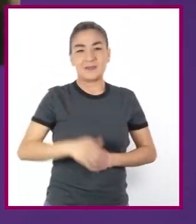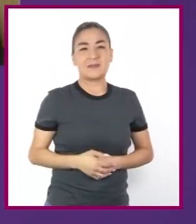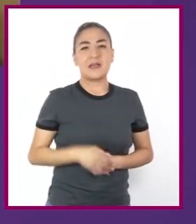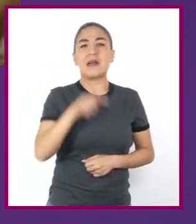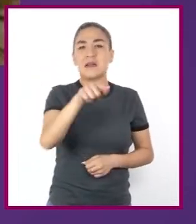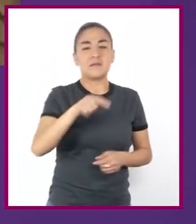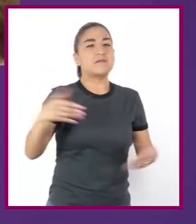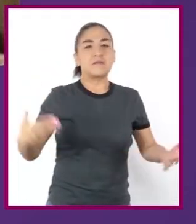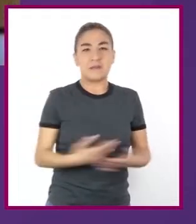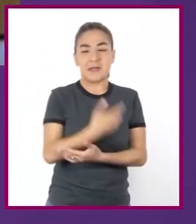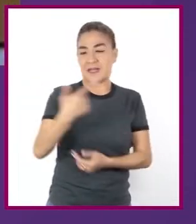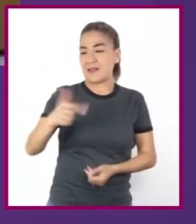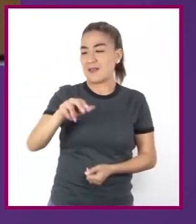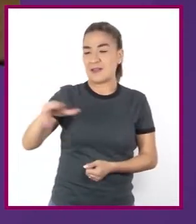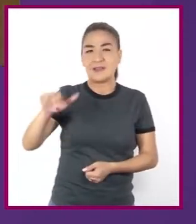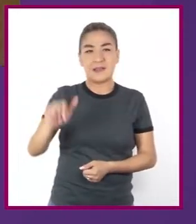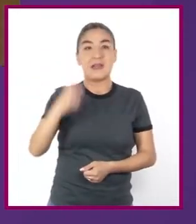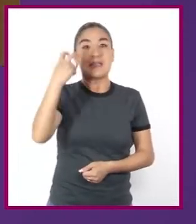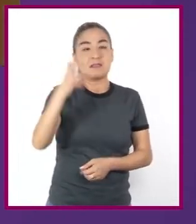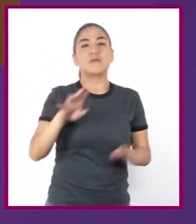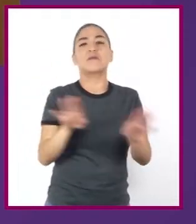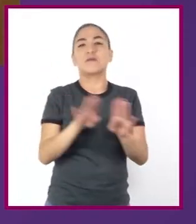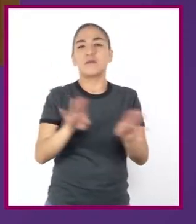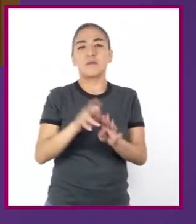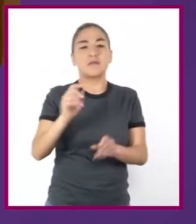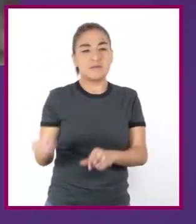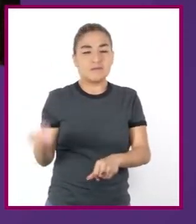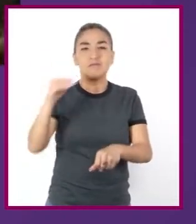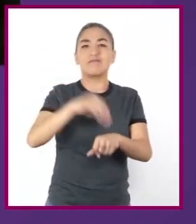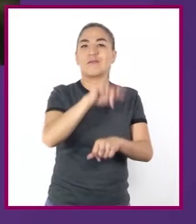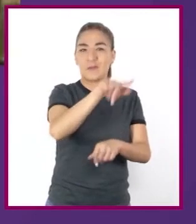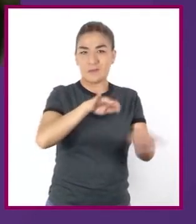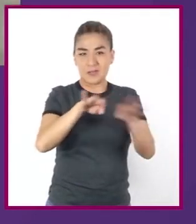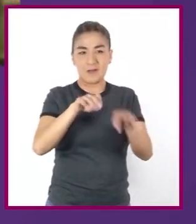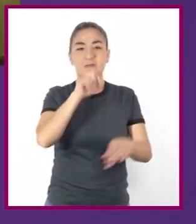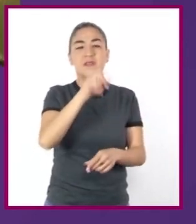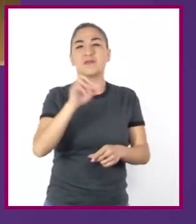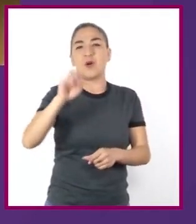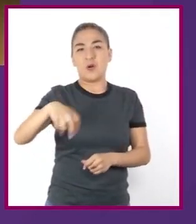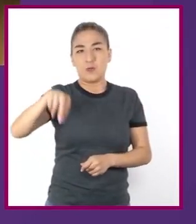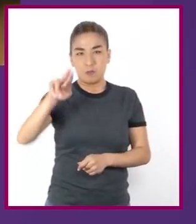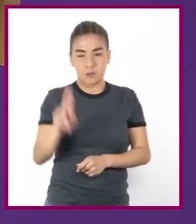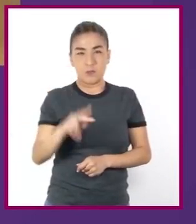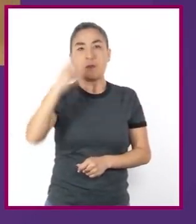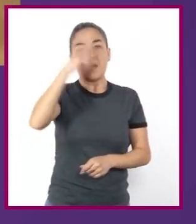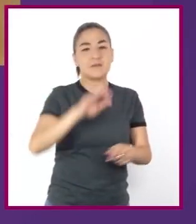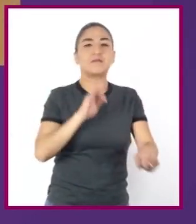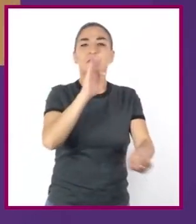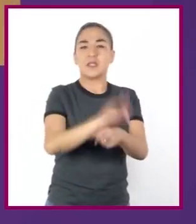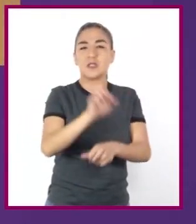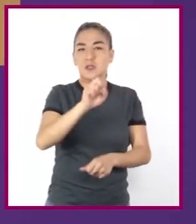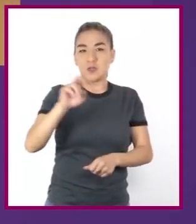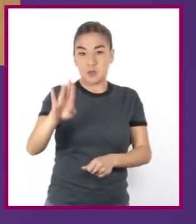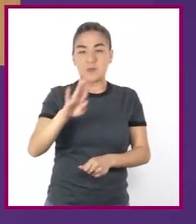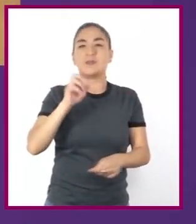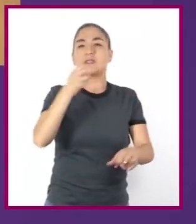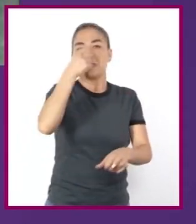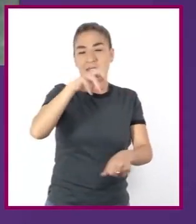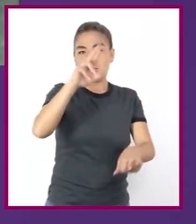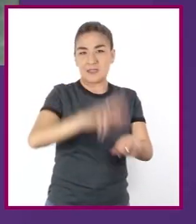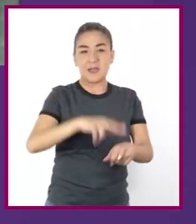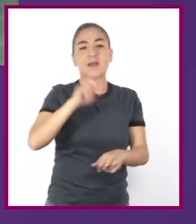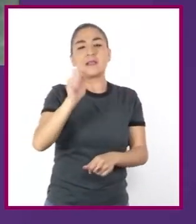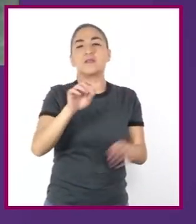Nació en Ghana y desempeñó varios puestos dentro de la ONU, como subsecretario general de Operaciones de Mantenimiento de la